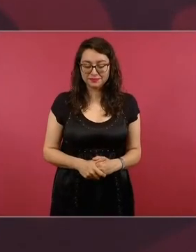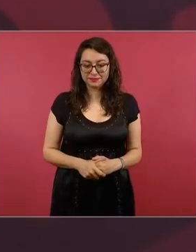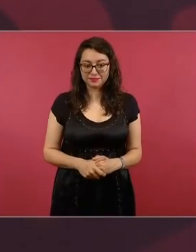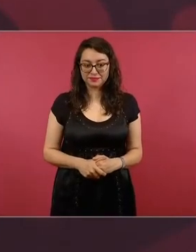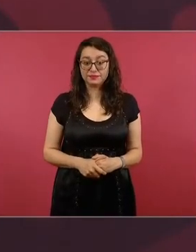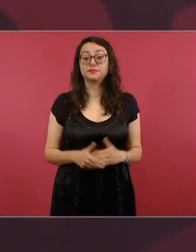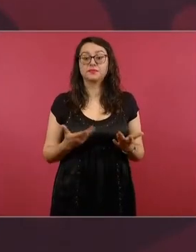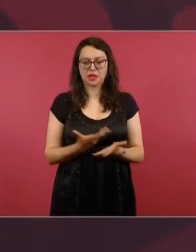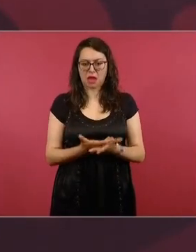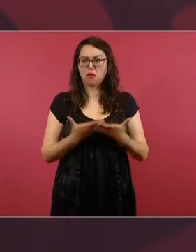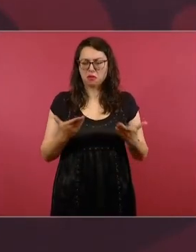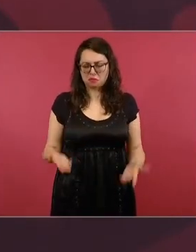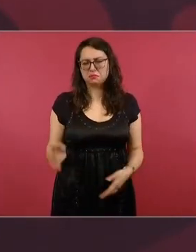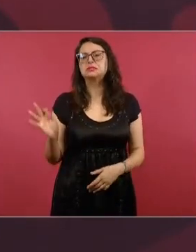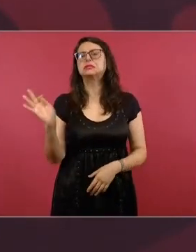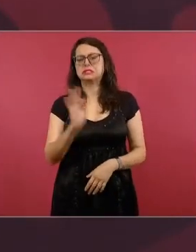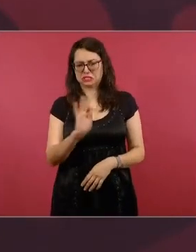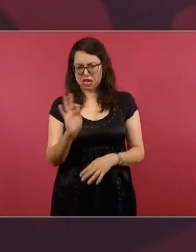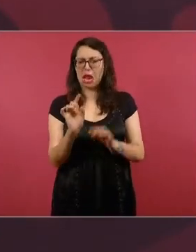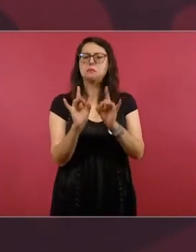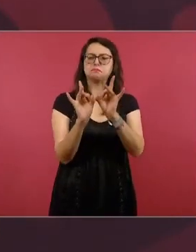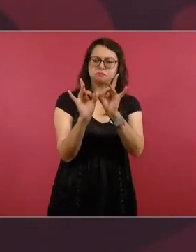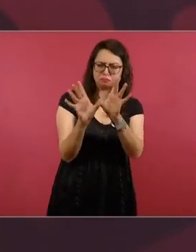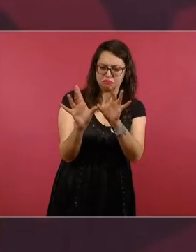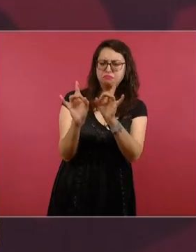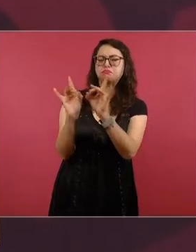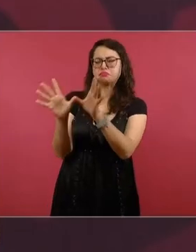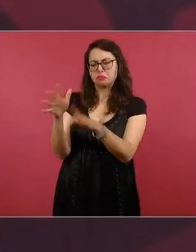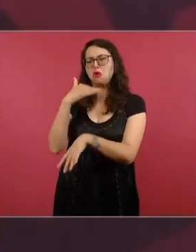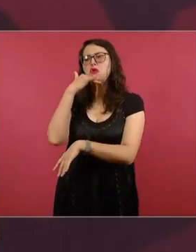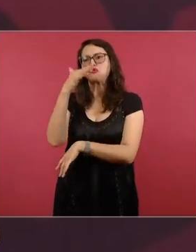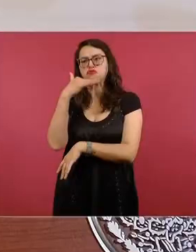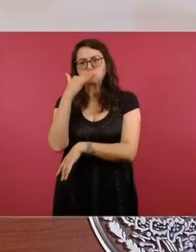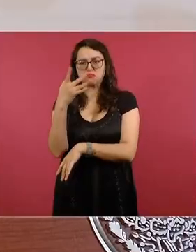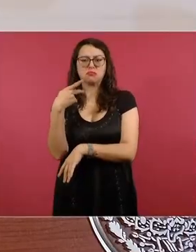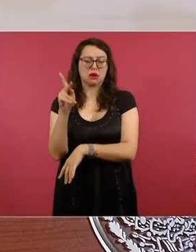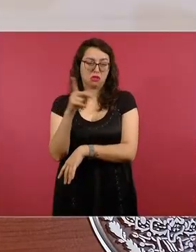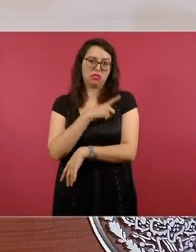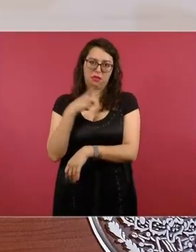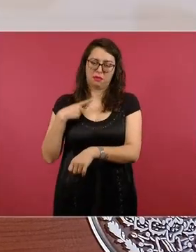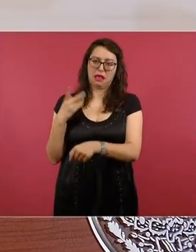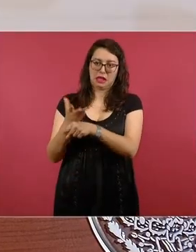Entonces estamos limpiando para que no haya ni corrupción ni impunidad.